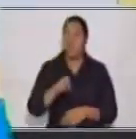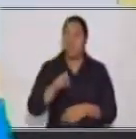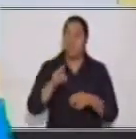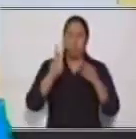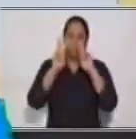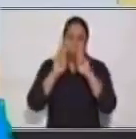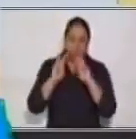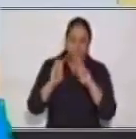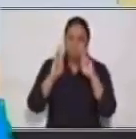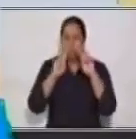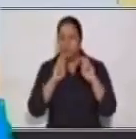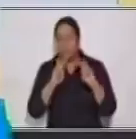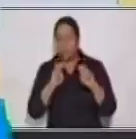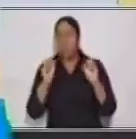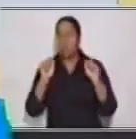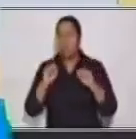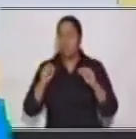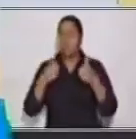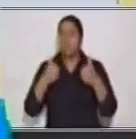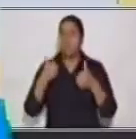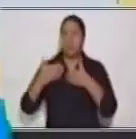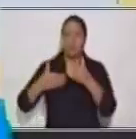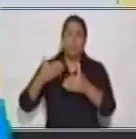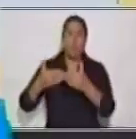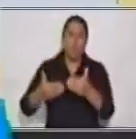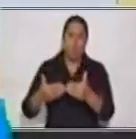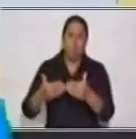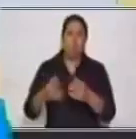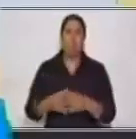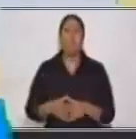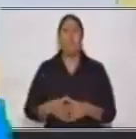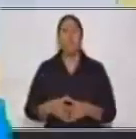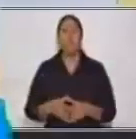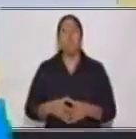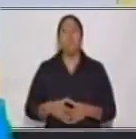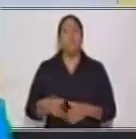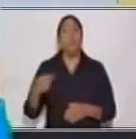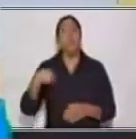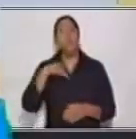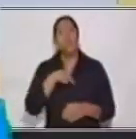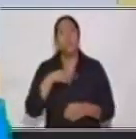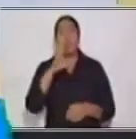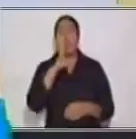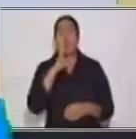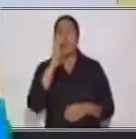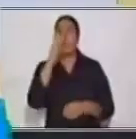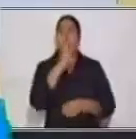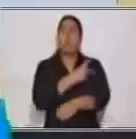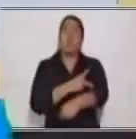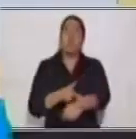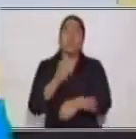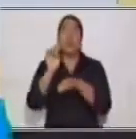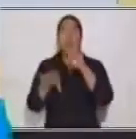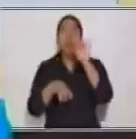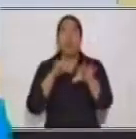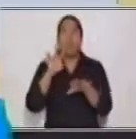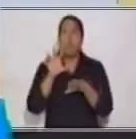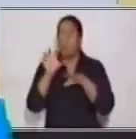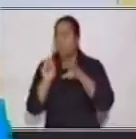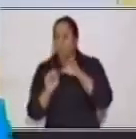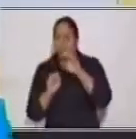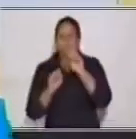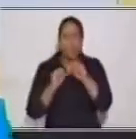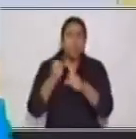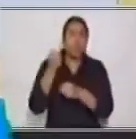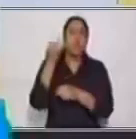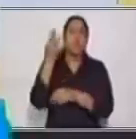orden sea adecuado. Cuando hablamos en una historia, muchas veces identificamos por fechas,